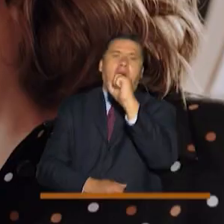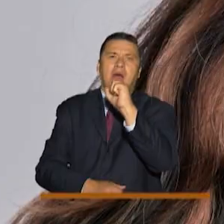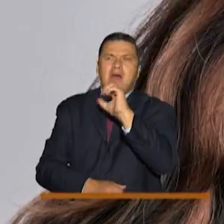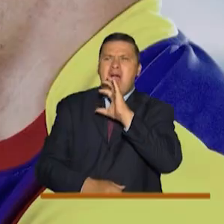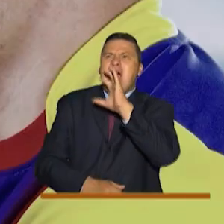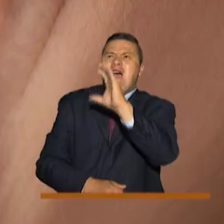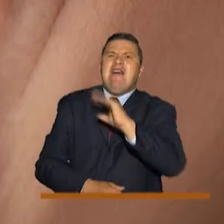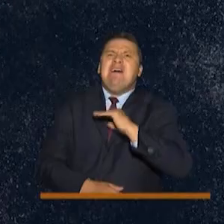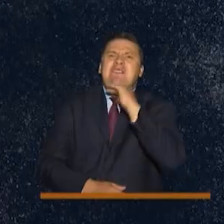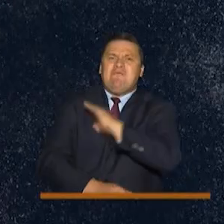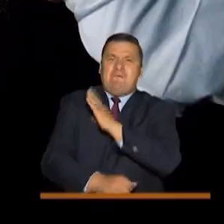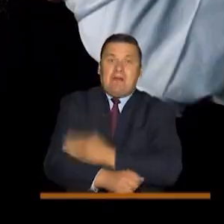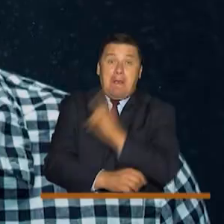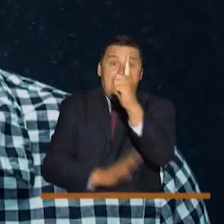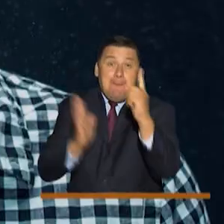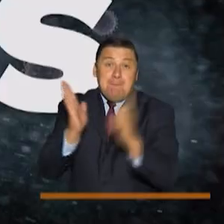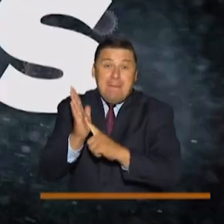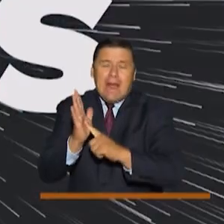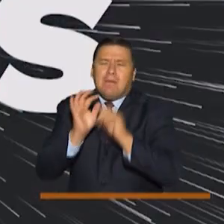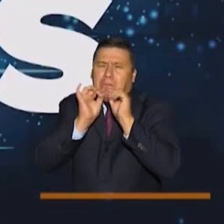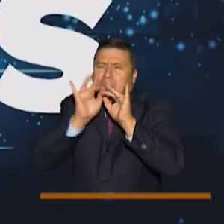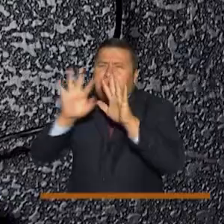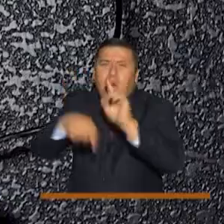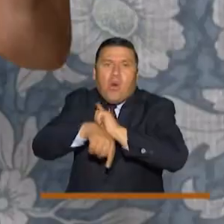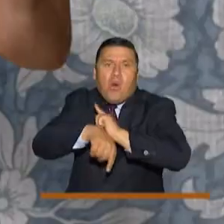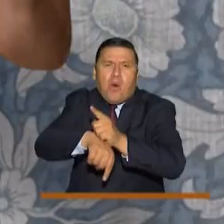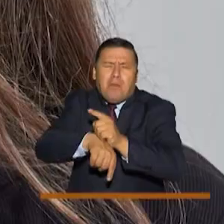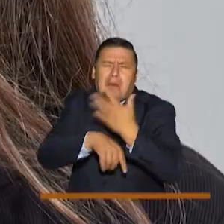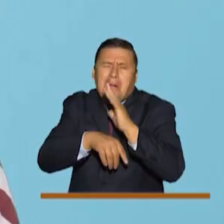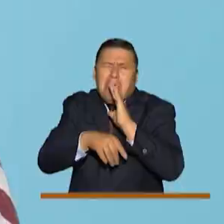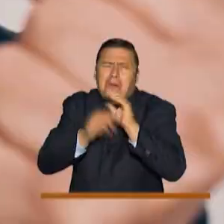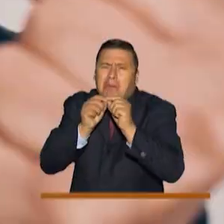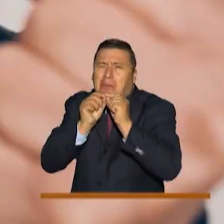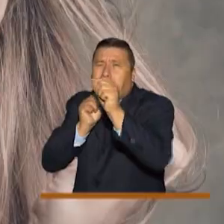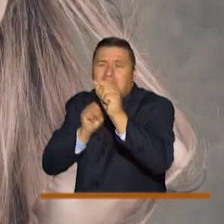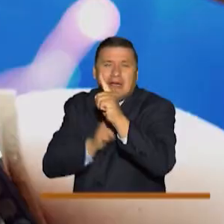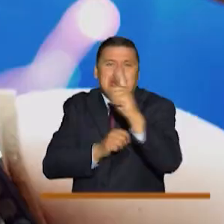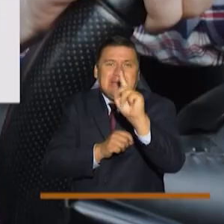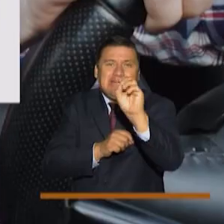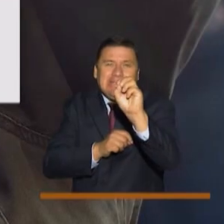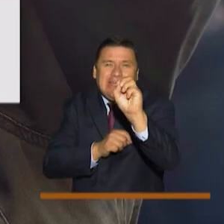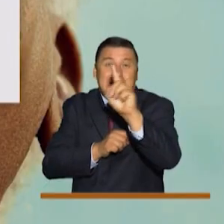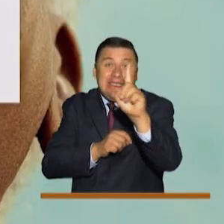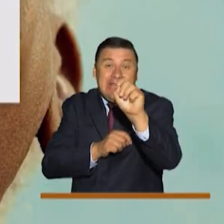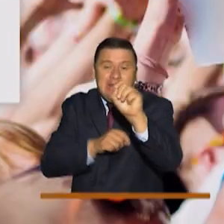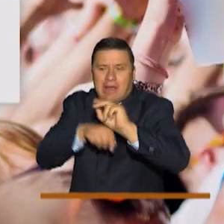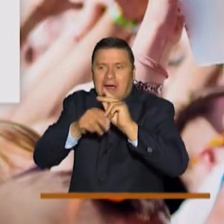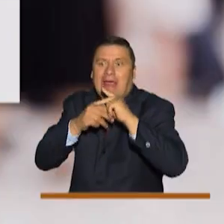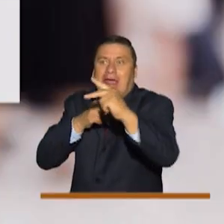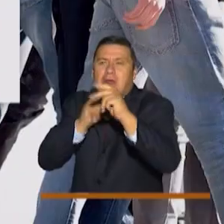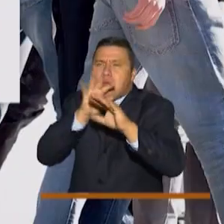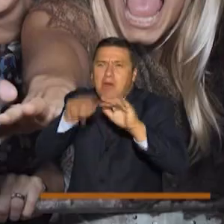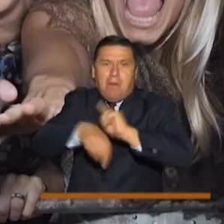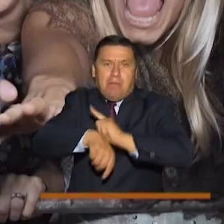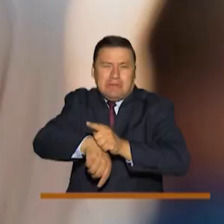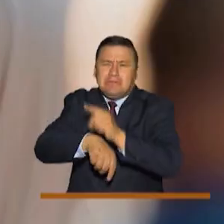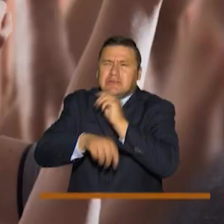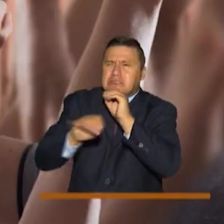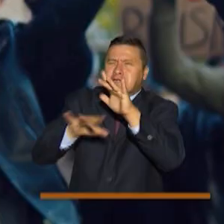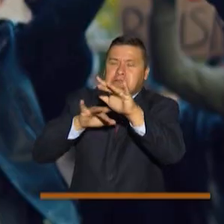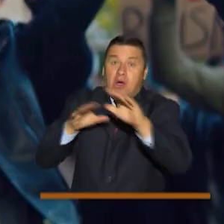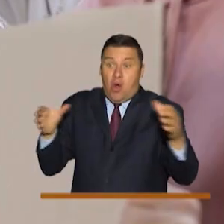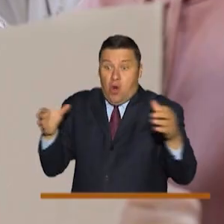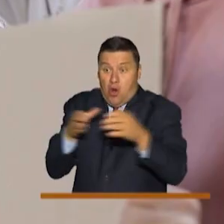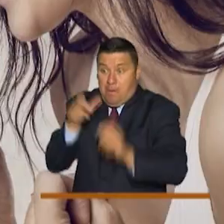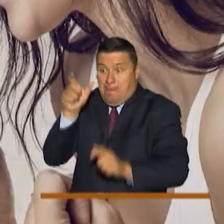Al gritar, cantar o hablar fuerte, los humanos expulsan más de 1,000 gotas de saliva por minuto que viajan con una velocidad de 160 kilómetros